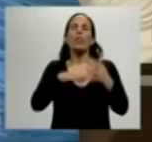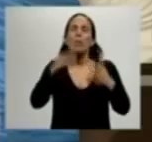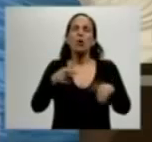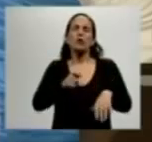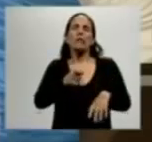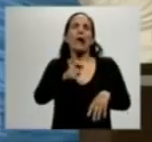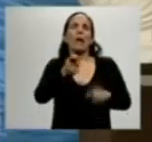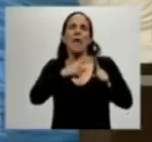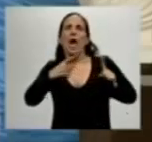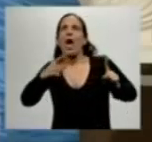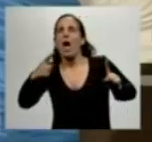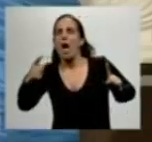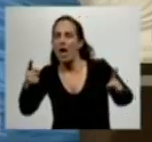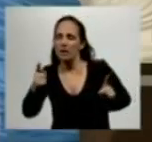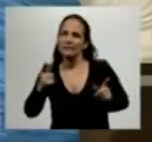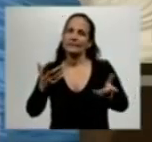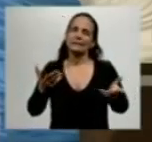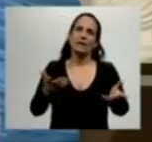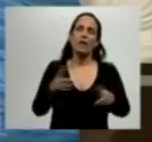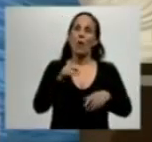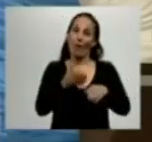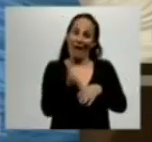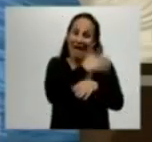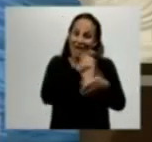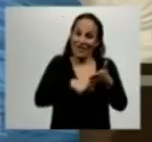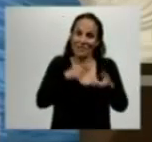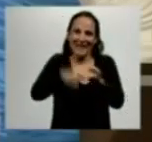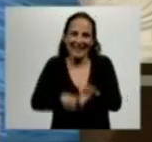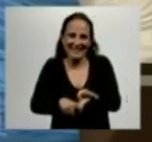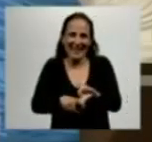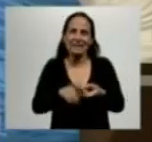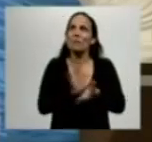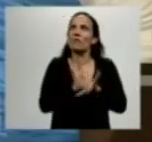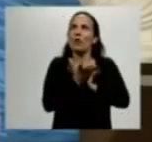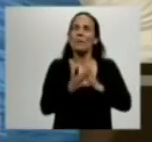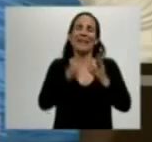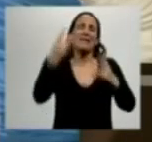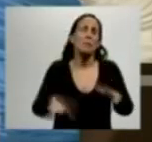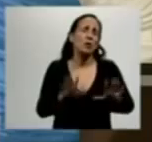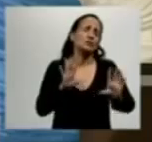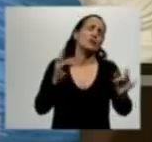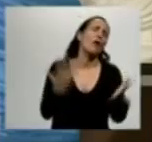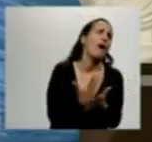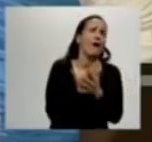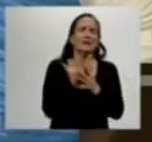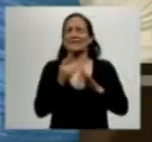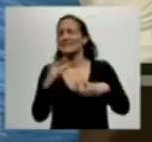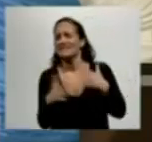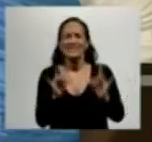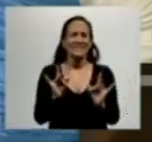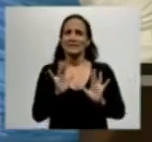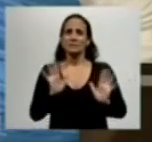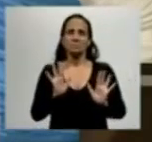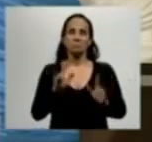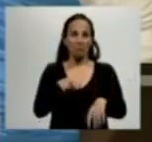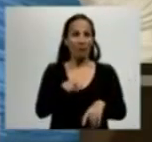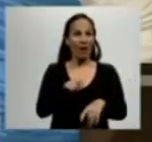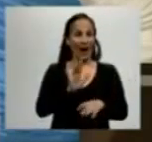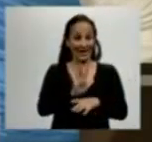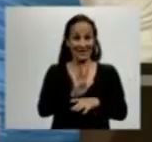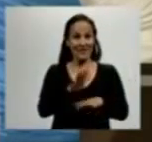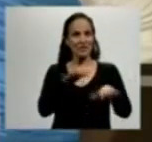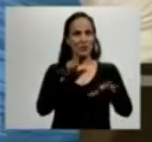divorcio, el hecho de que pueda haber convenciones prenupciales, o sea, que divorciarse no sea un martirio, al contrario, va a llevar a que la